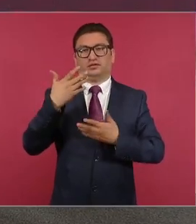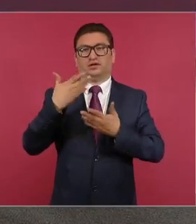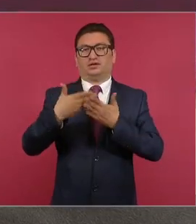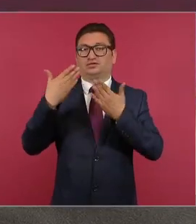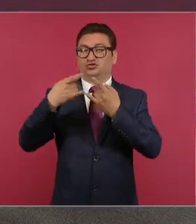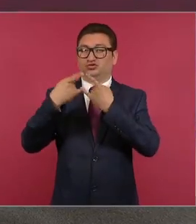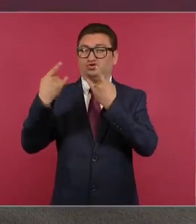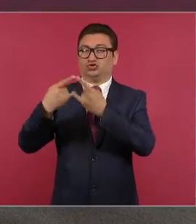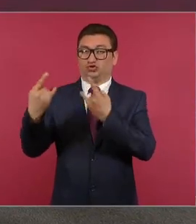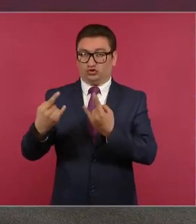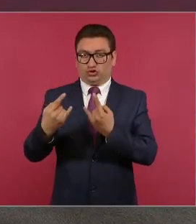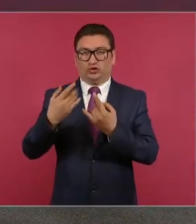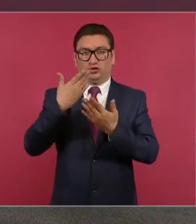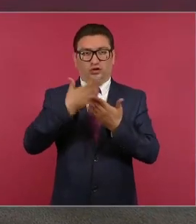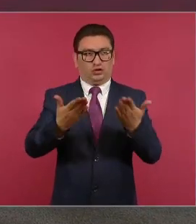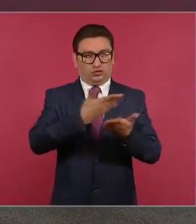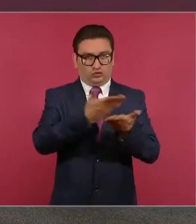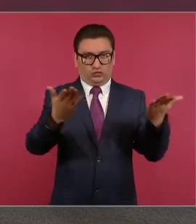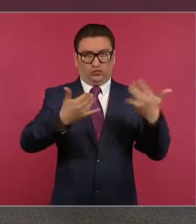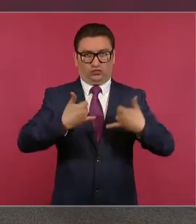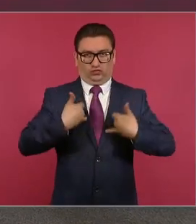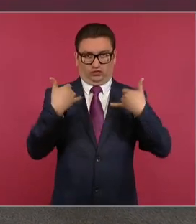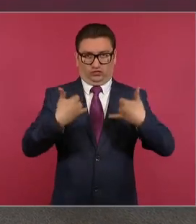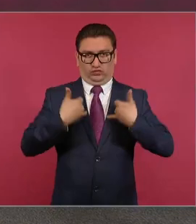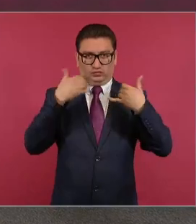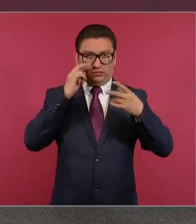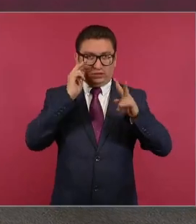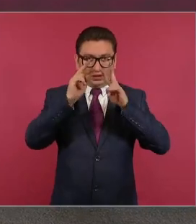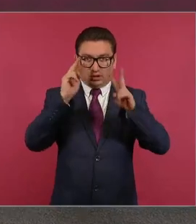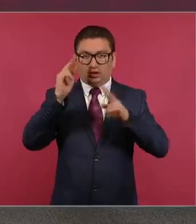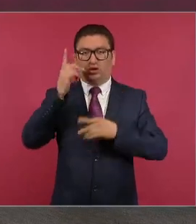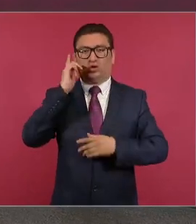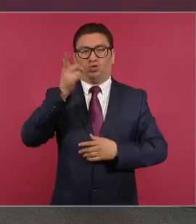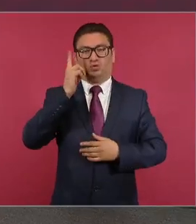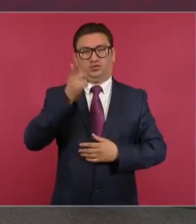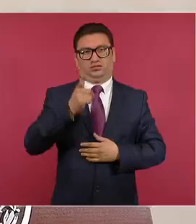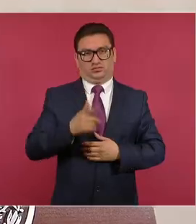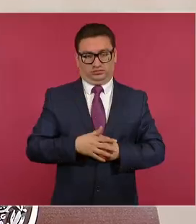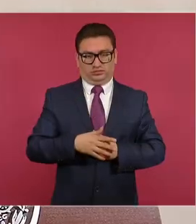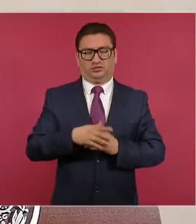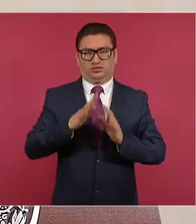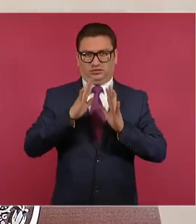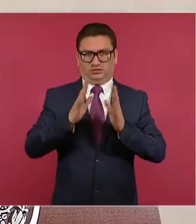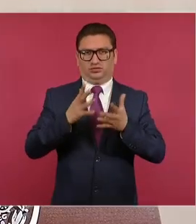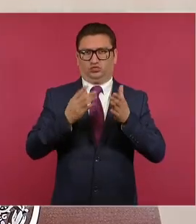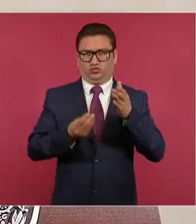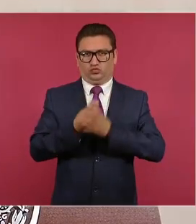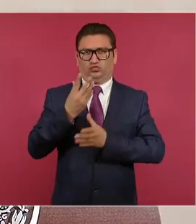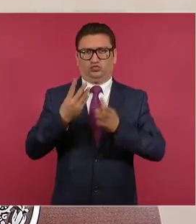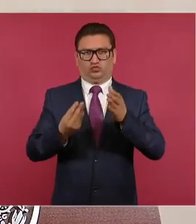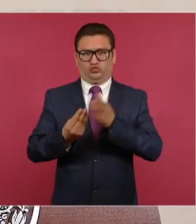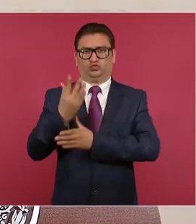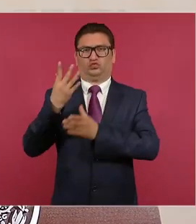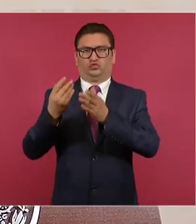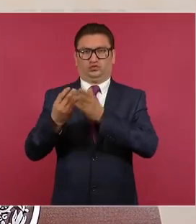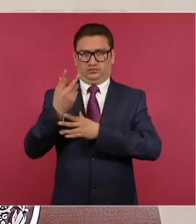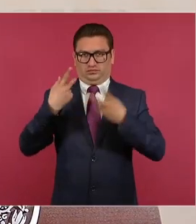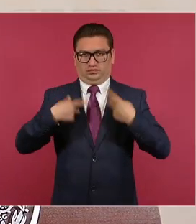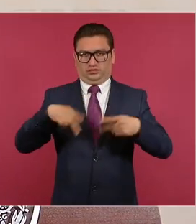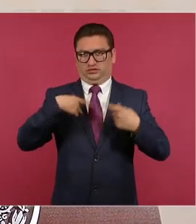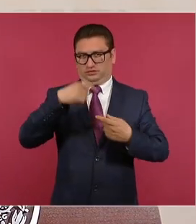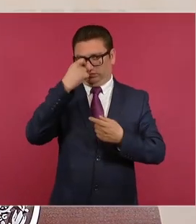los jóvenes, y ojalá, y están surgiendo nuevos